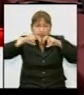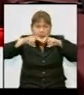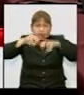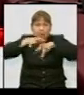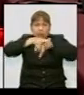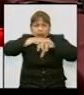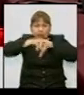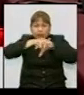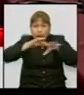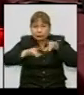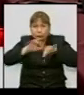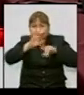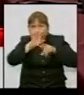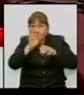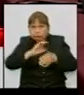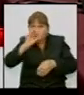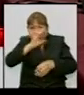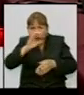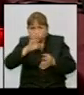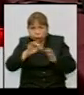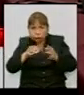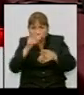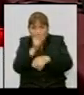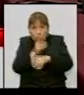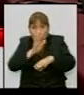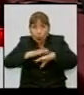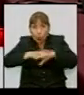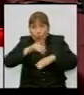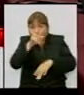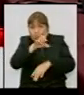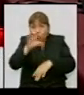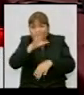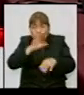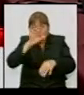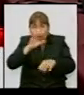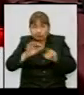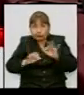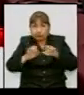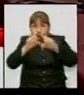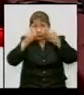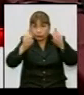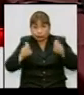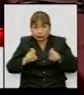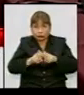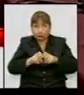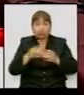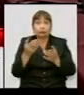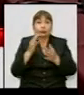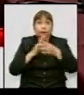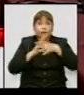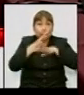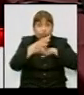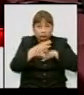explorar el ciberespacio en la búsqueda de amenazas que estén buscando impedir el empleo del ciberespacio.